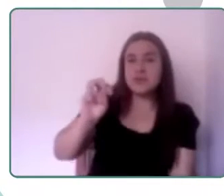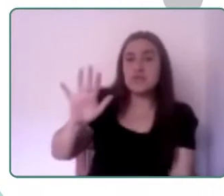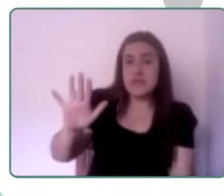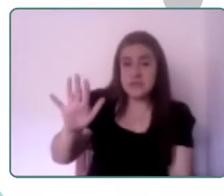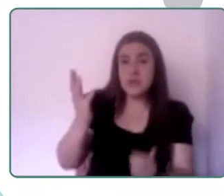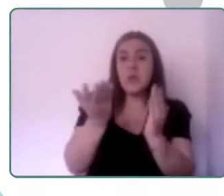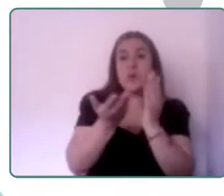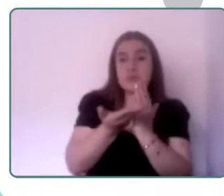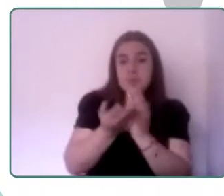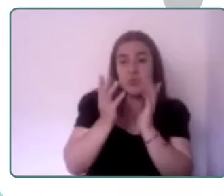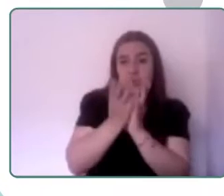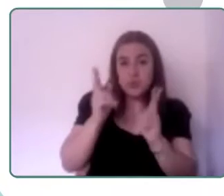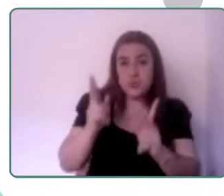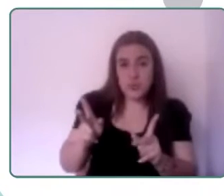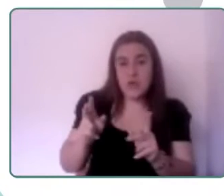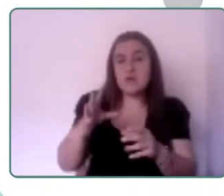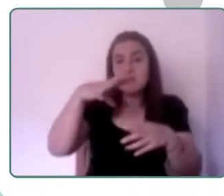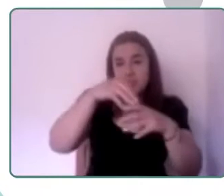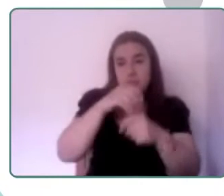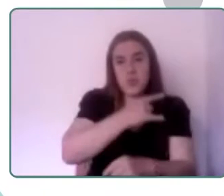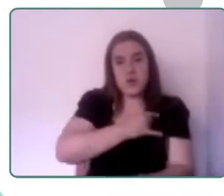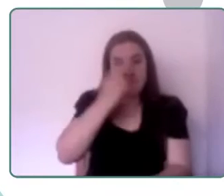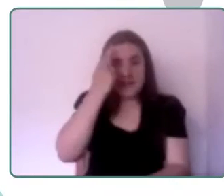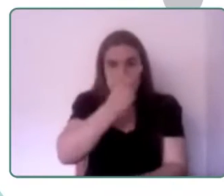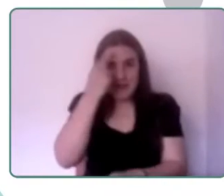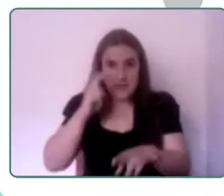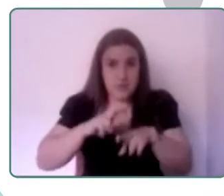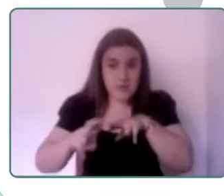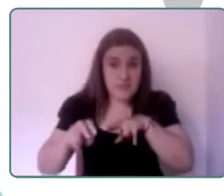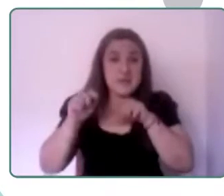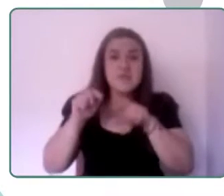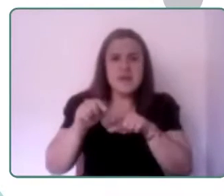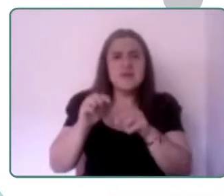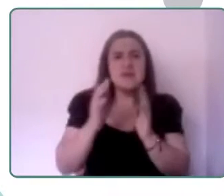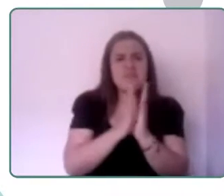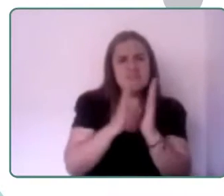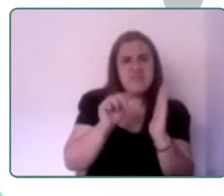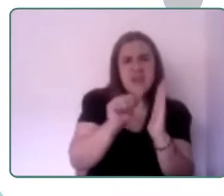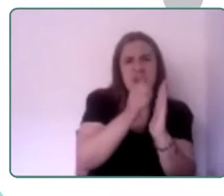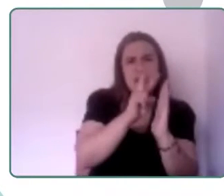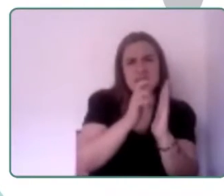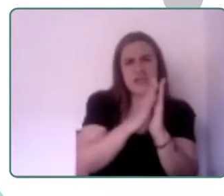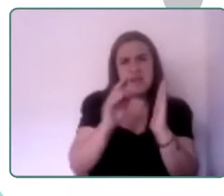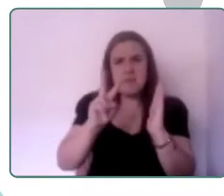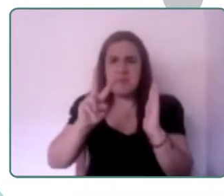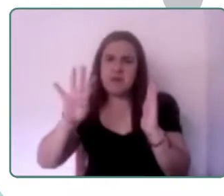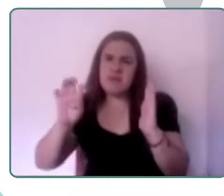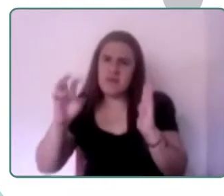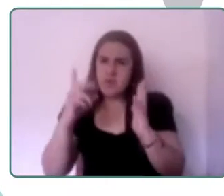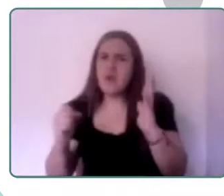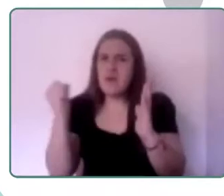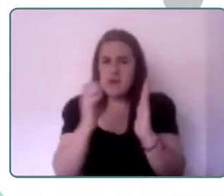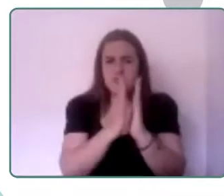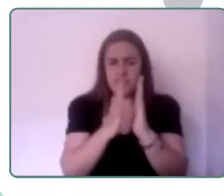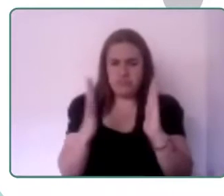UCM en edades entre 17 y 29 años, todos pertenecientes a grupos de a programas de pregrado